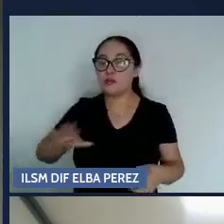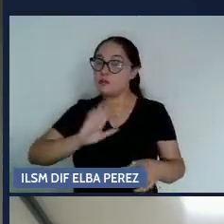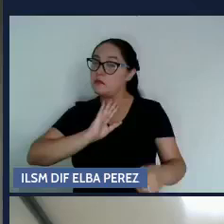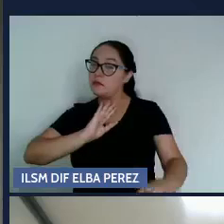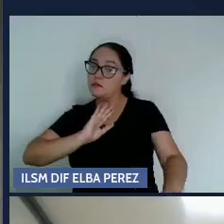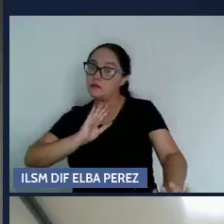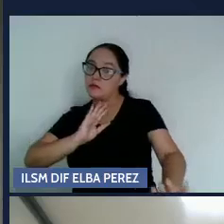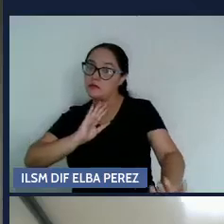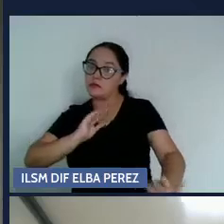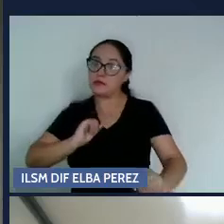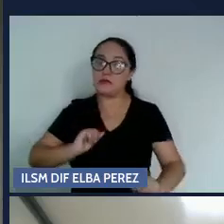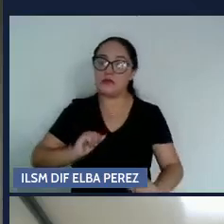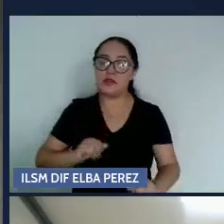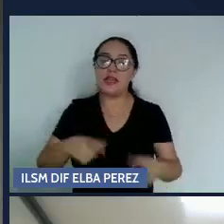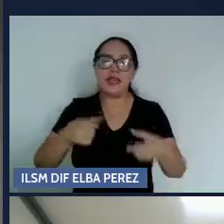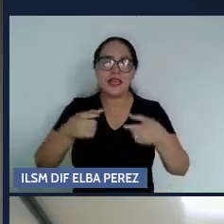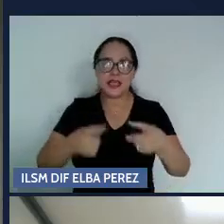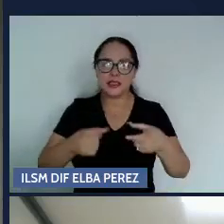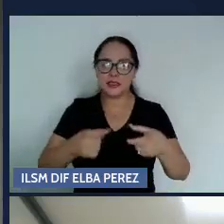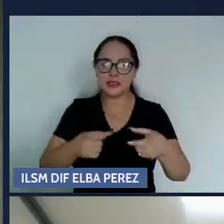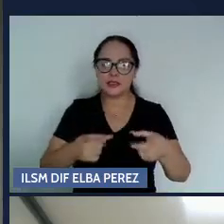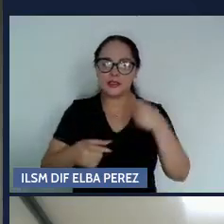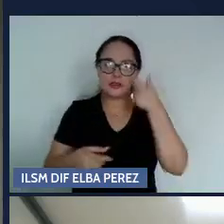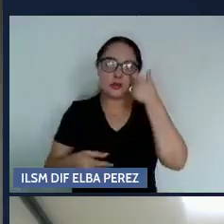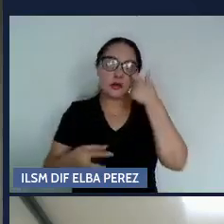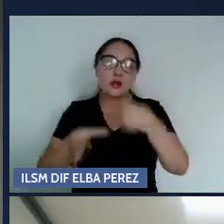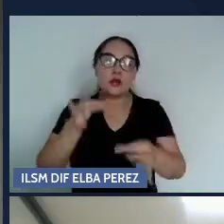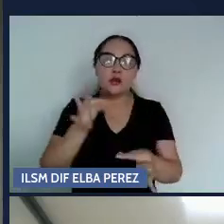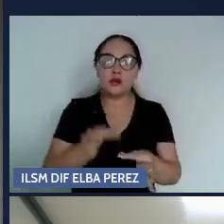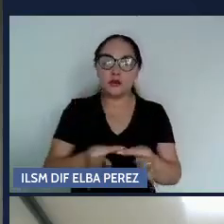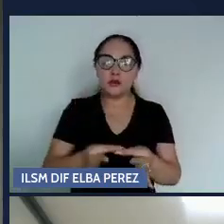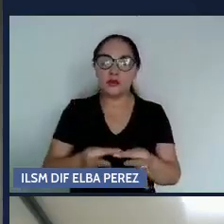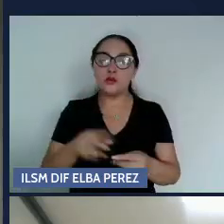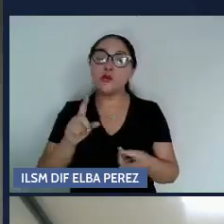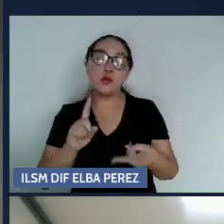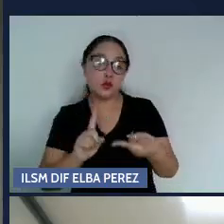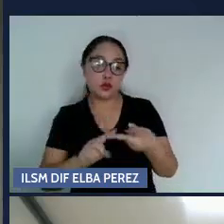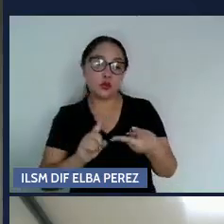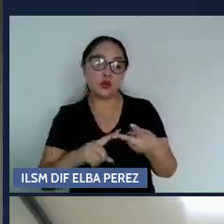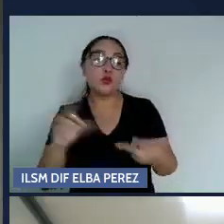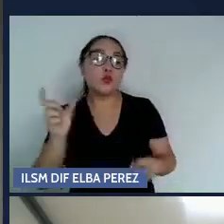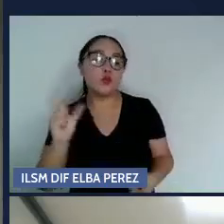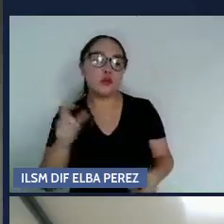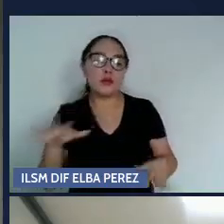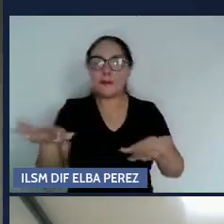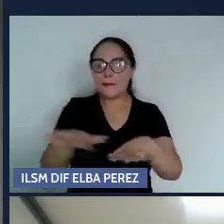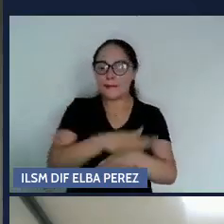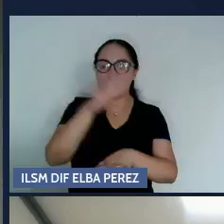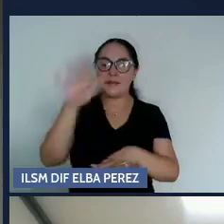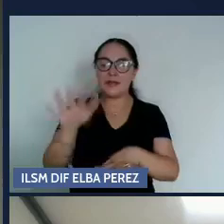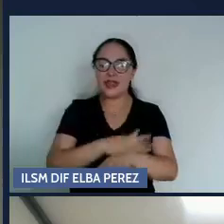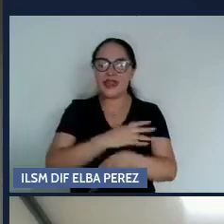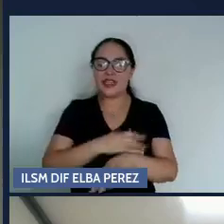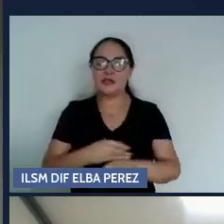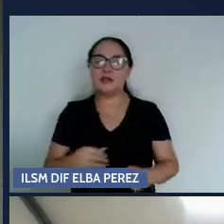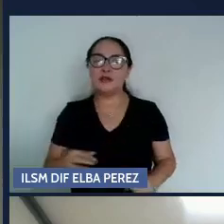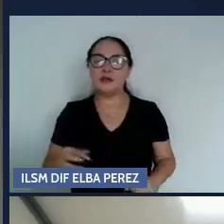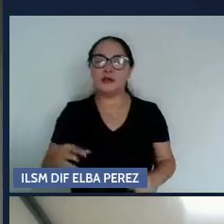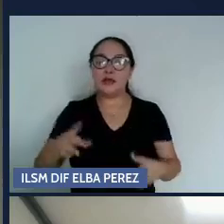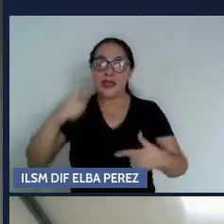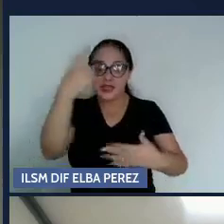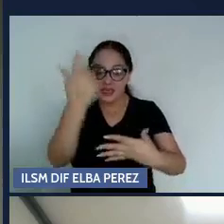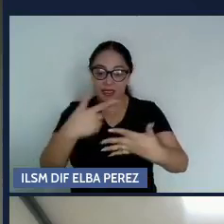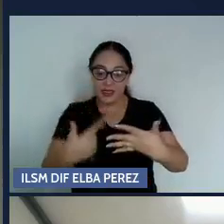original. Cuando se altera el registro federal de electores, estamos hablando de un posible